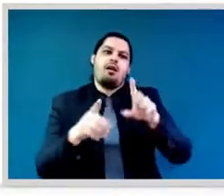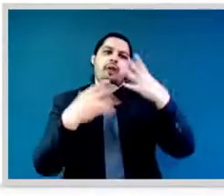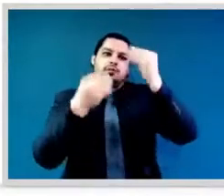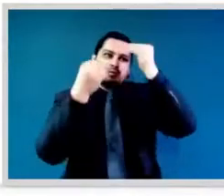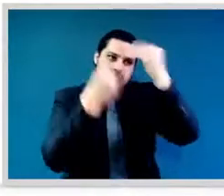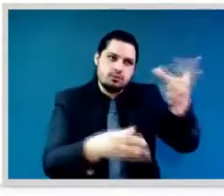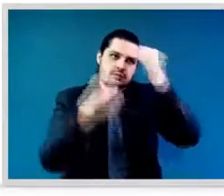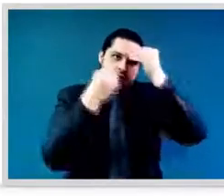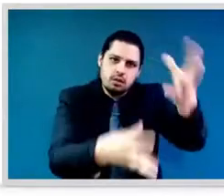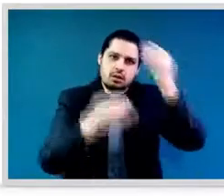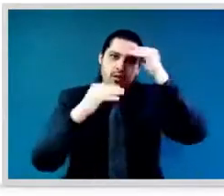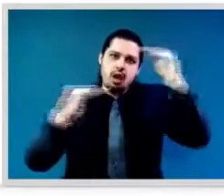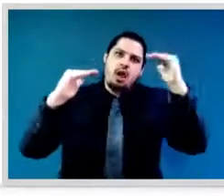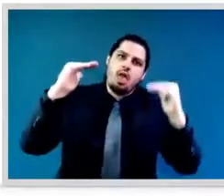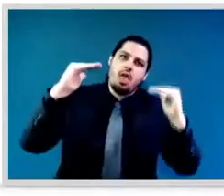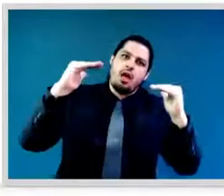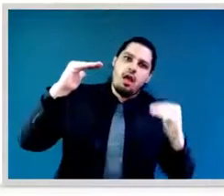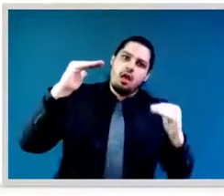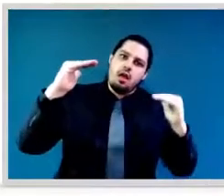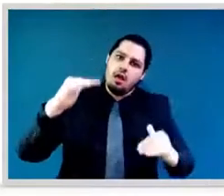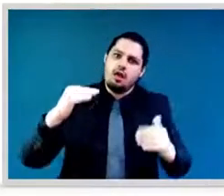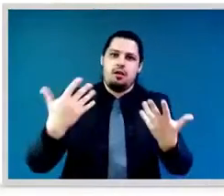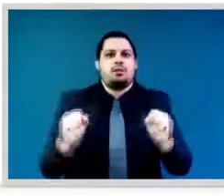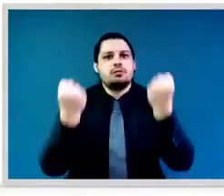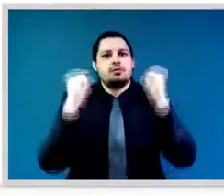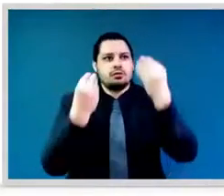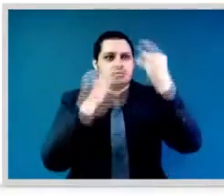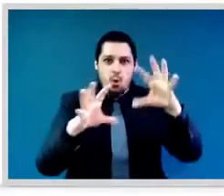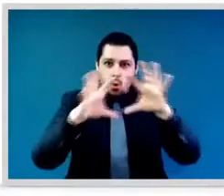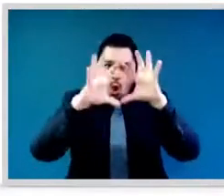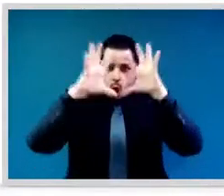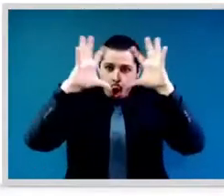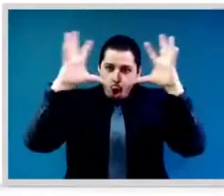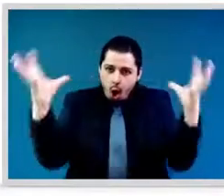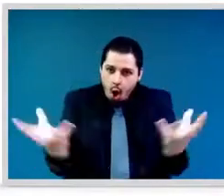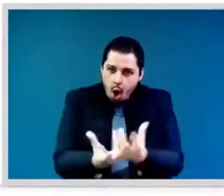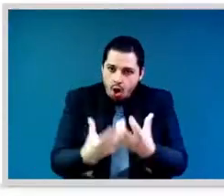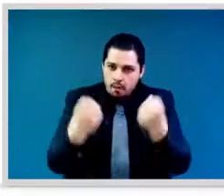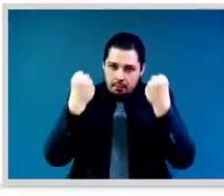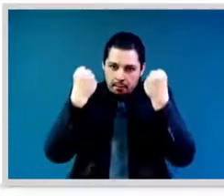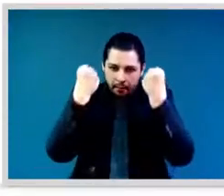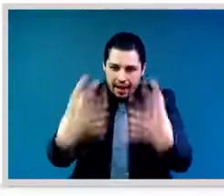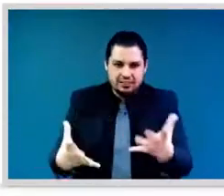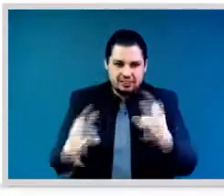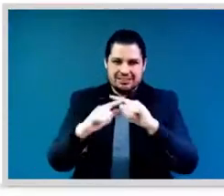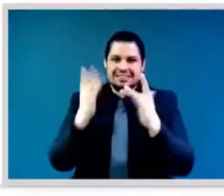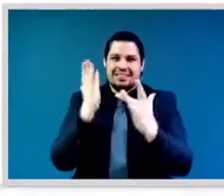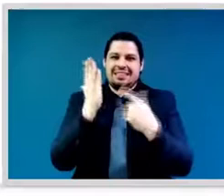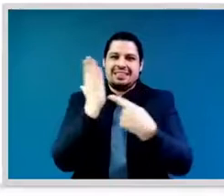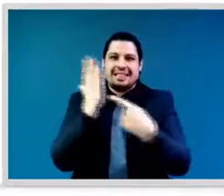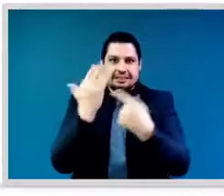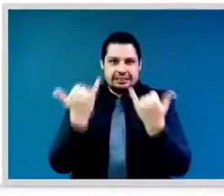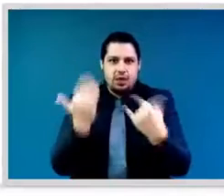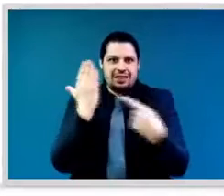en el mundo globalizado, donde todo es más rápido, las que ya tenemos años